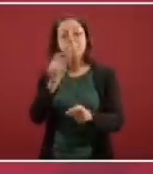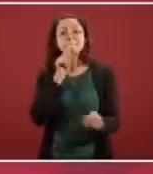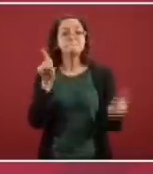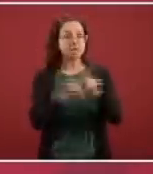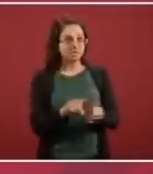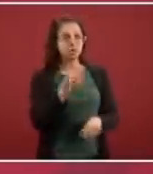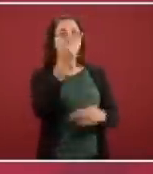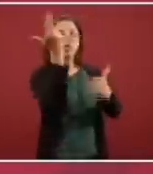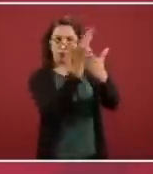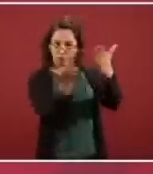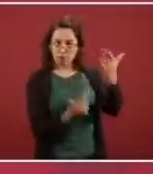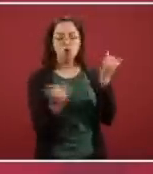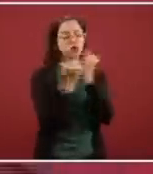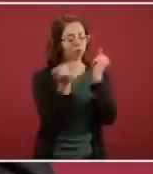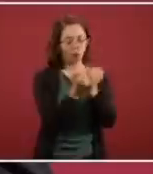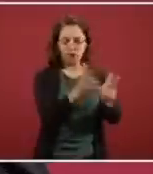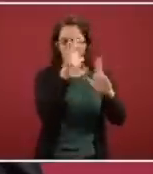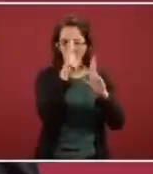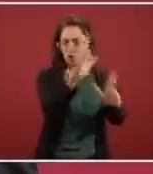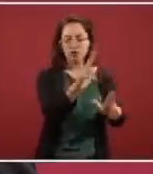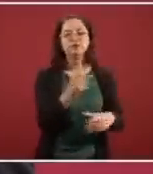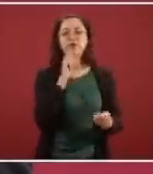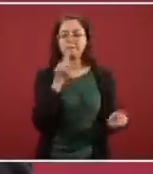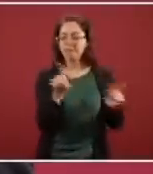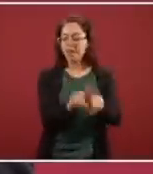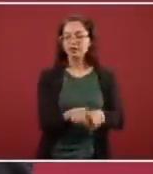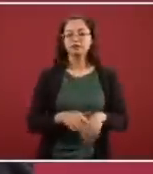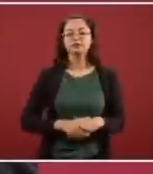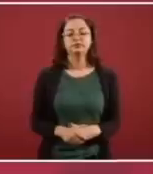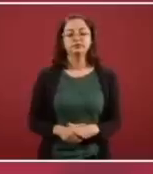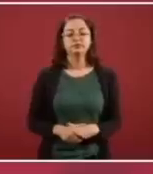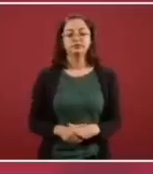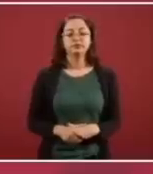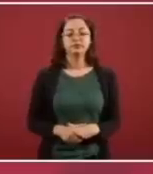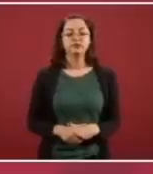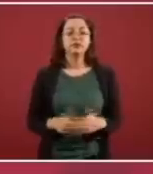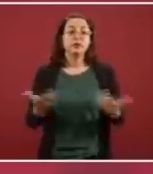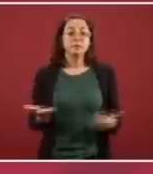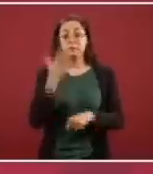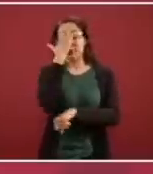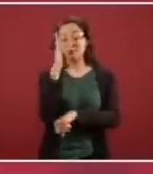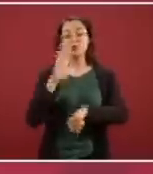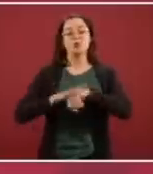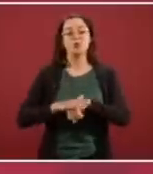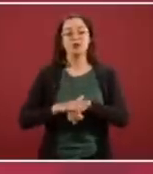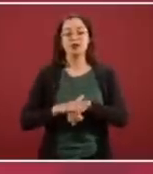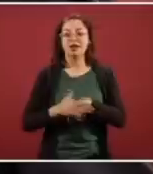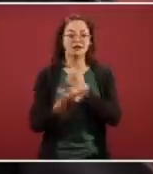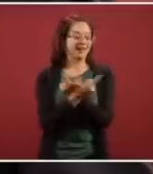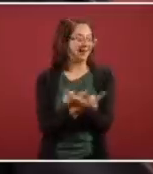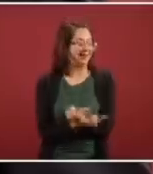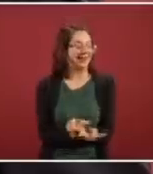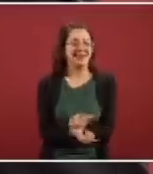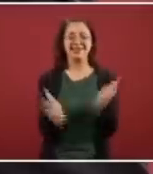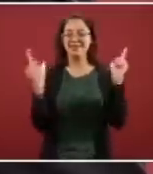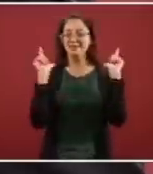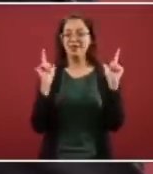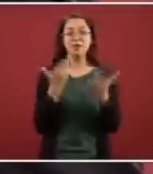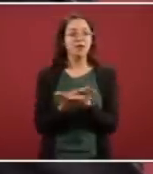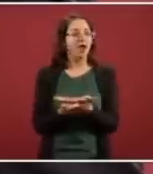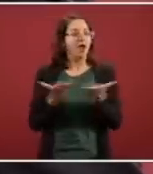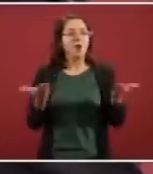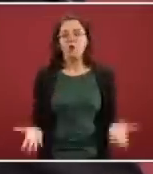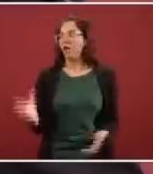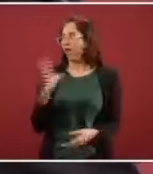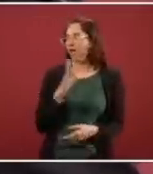homenaje, ¿sí?, al general Zapata, en el marco de las libertades que existen y